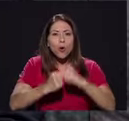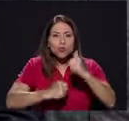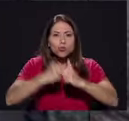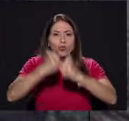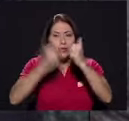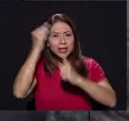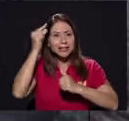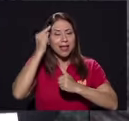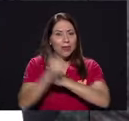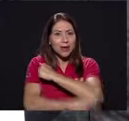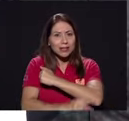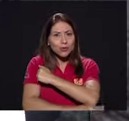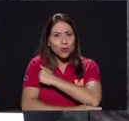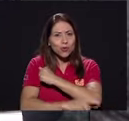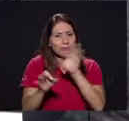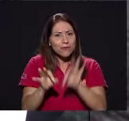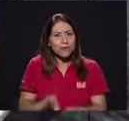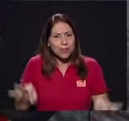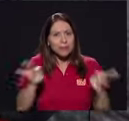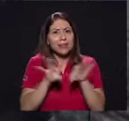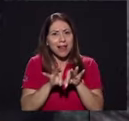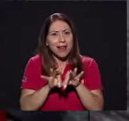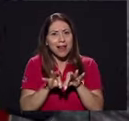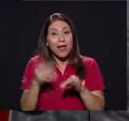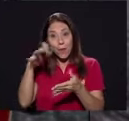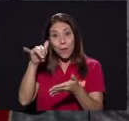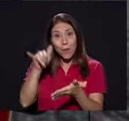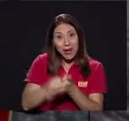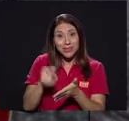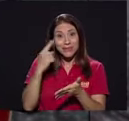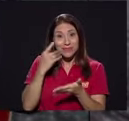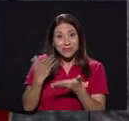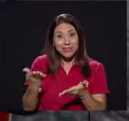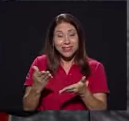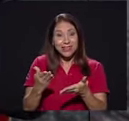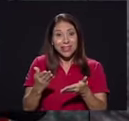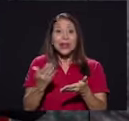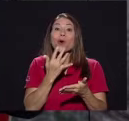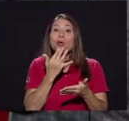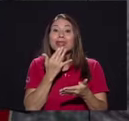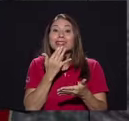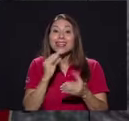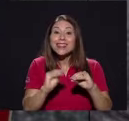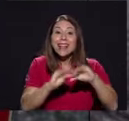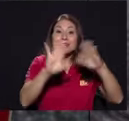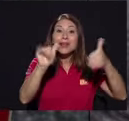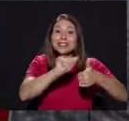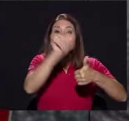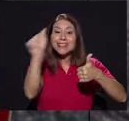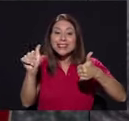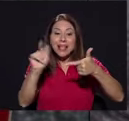eso es fundamental. Y por eso que estos tres principios, aquí está en colores, ¿no? Es la transparencia en azul, ¿cierto? La participación en